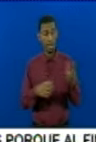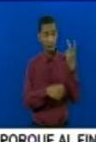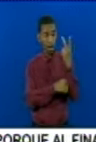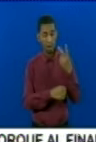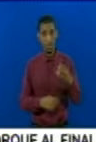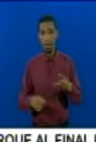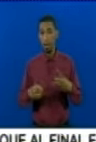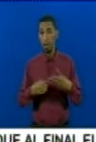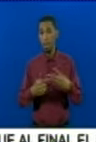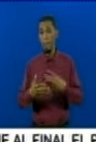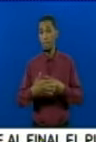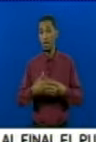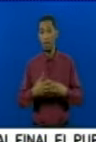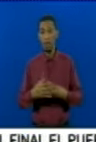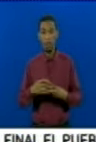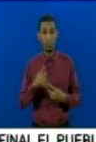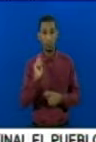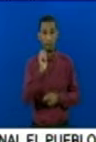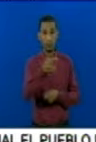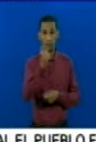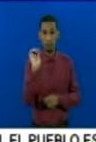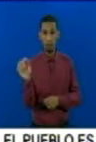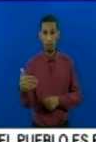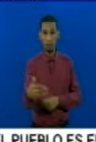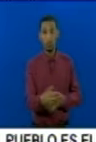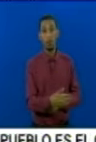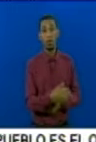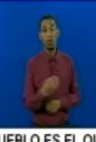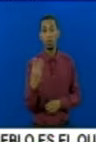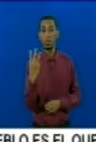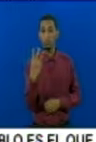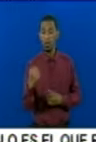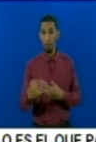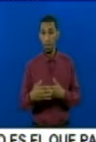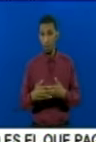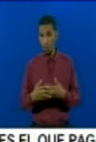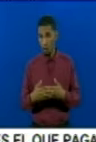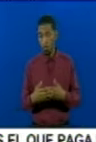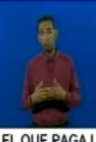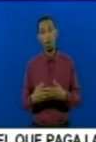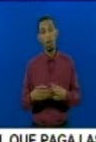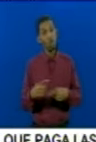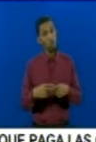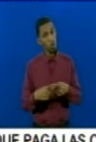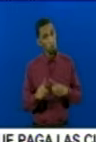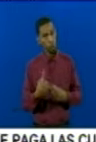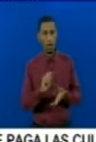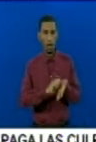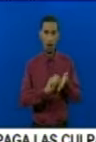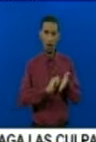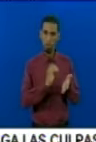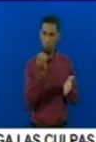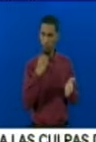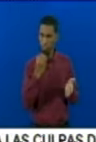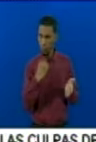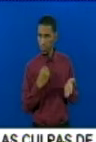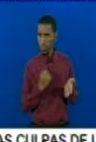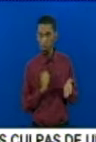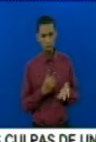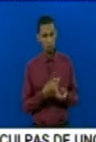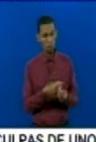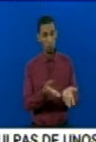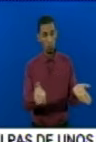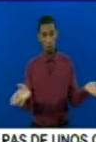pesca. Estas 3 empresas, además de lo que está en la canasta básica normada, que se está